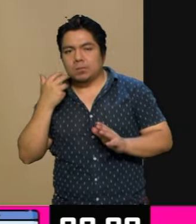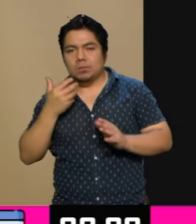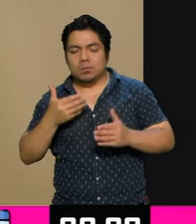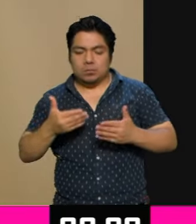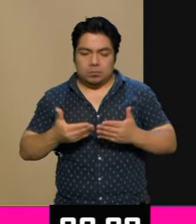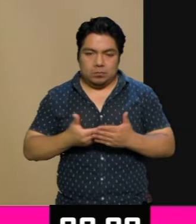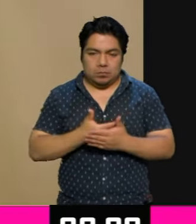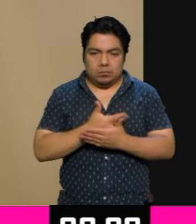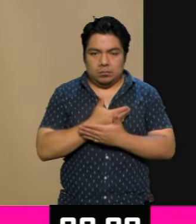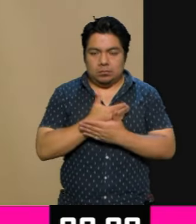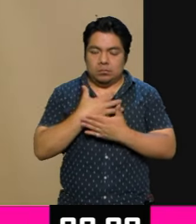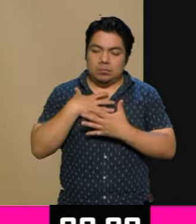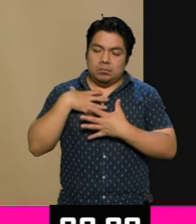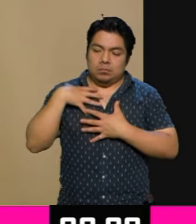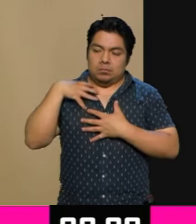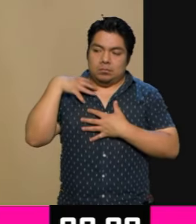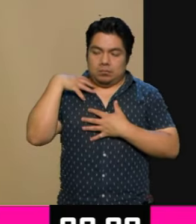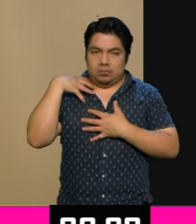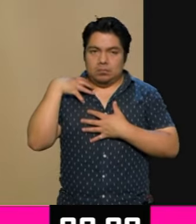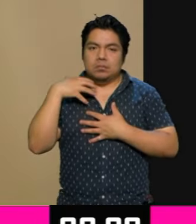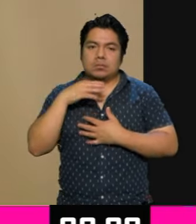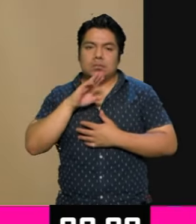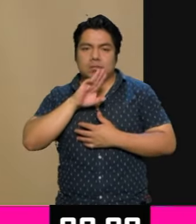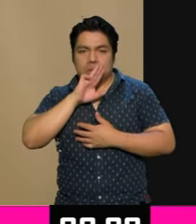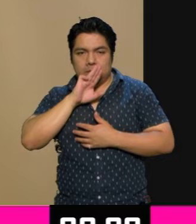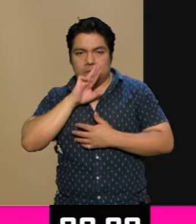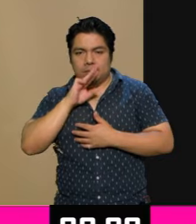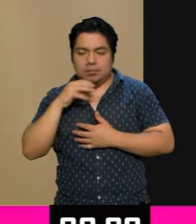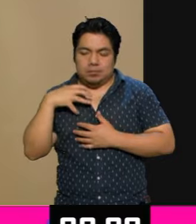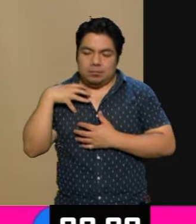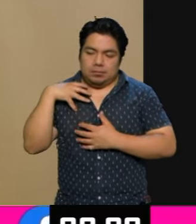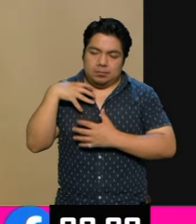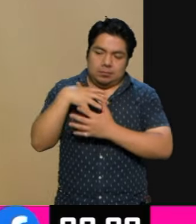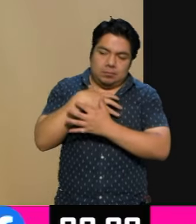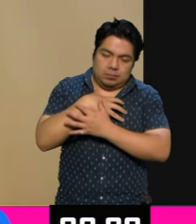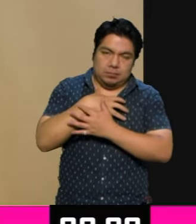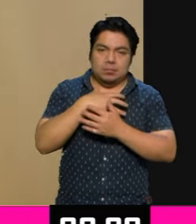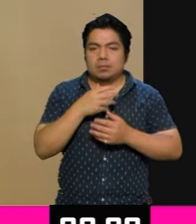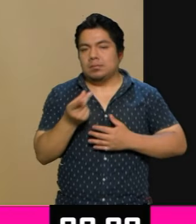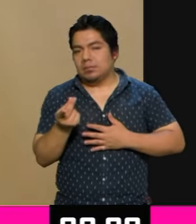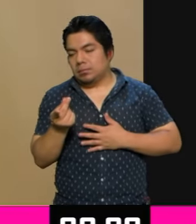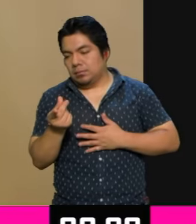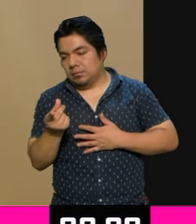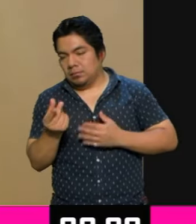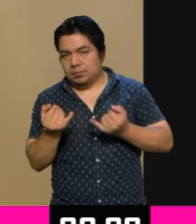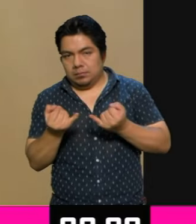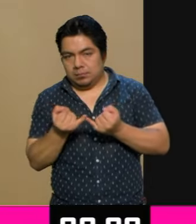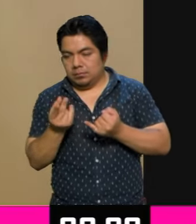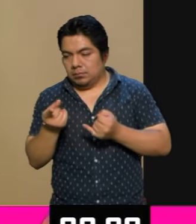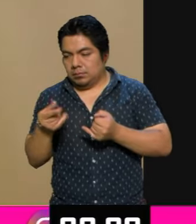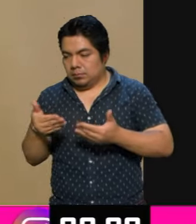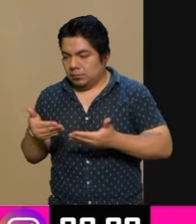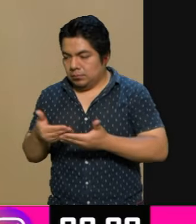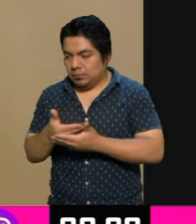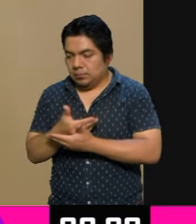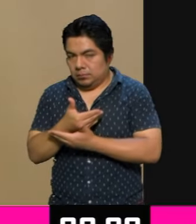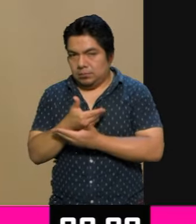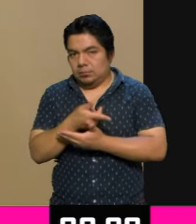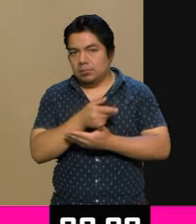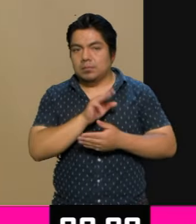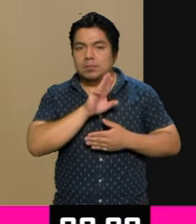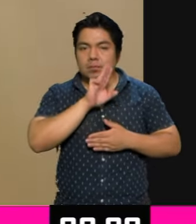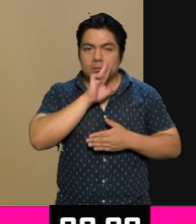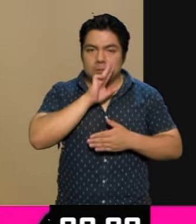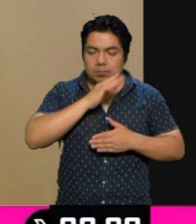instinto sube hacia la pechuga de mamá. Ay, mamá la abraza. Un perrito, nace el perrito y mamá